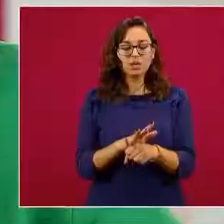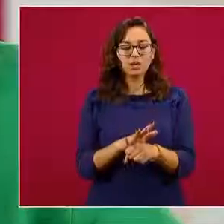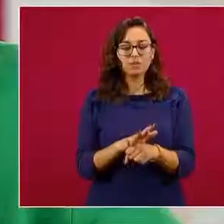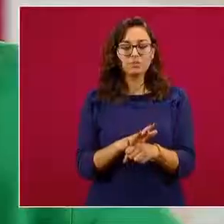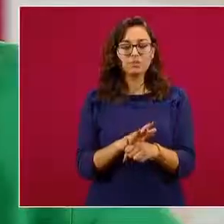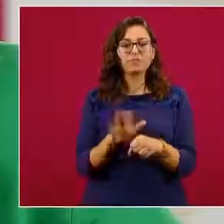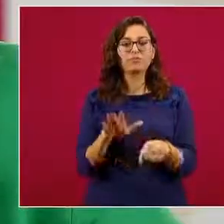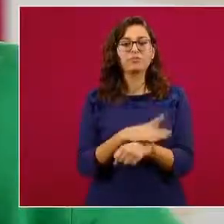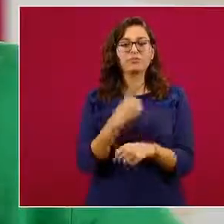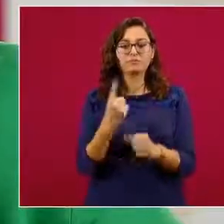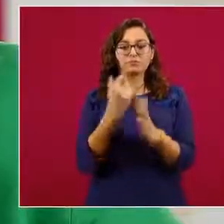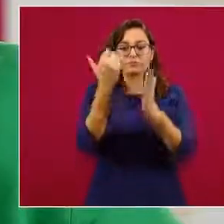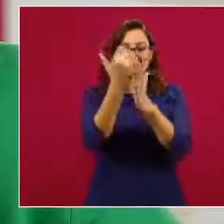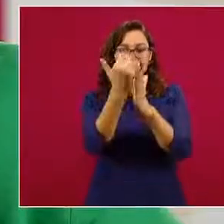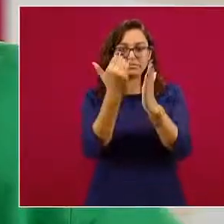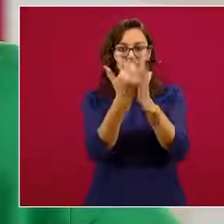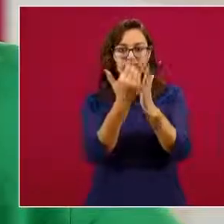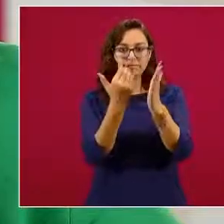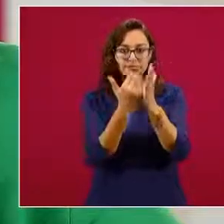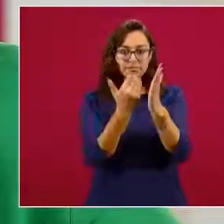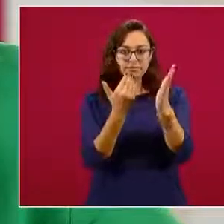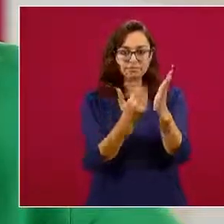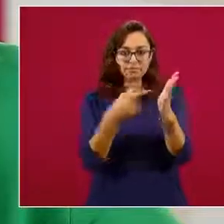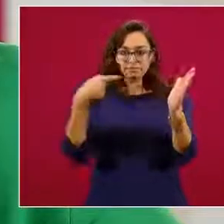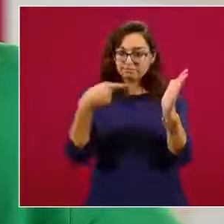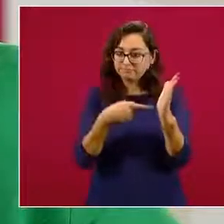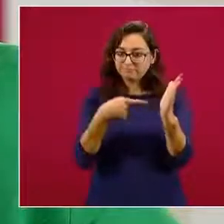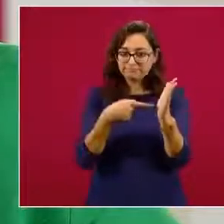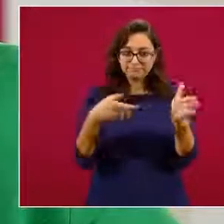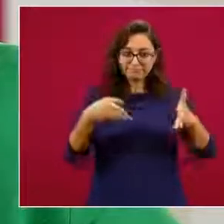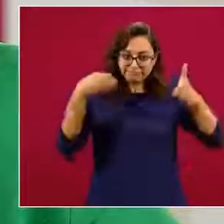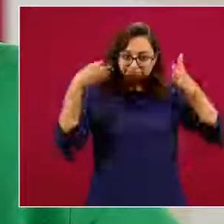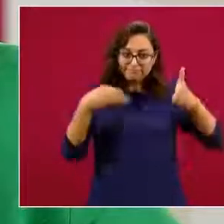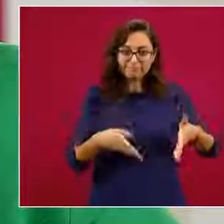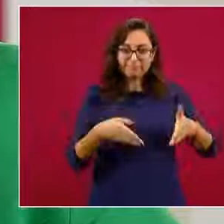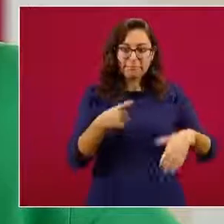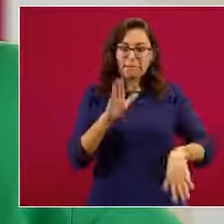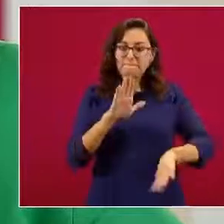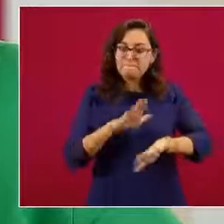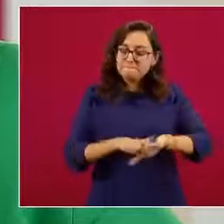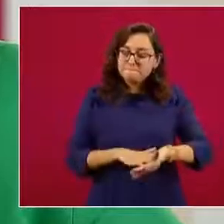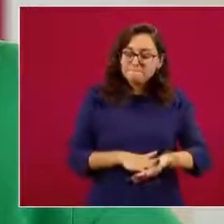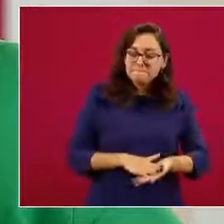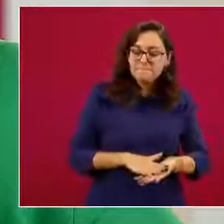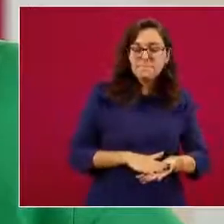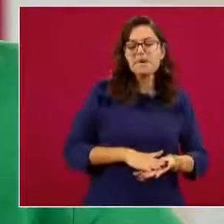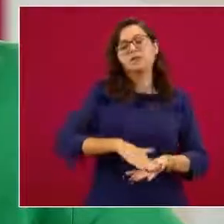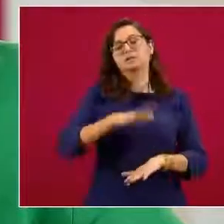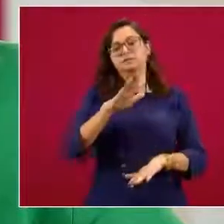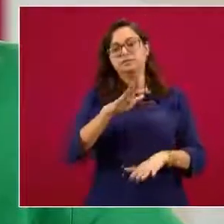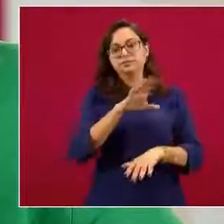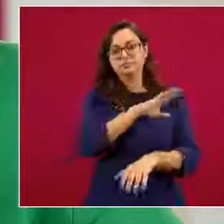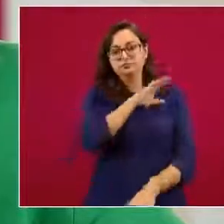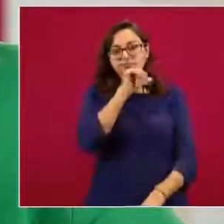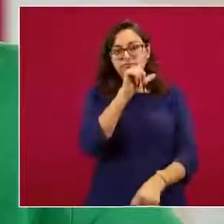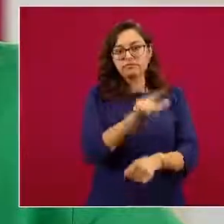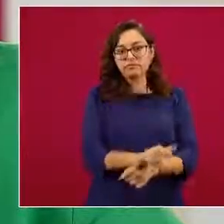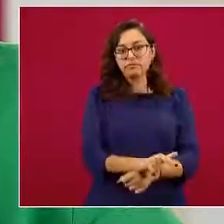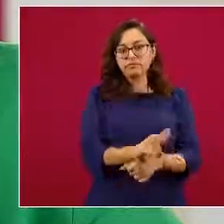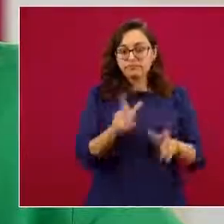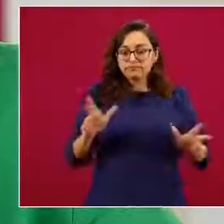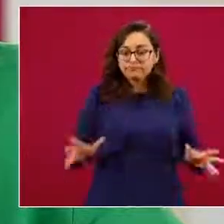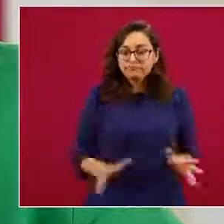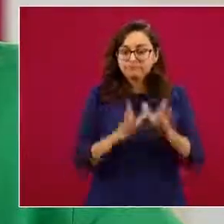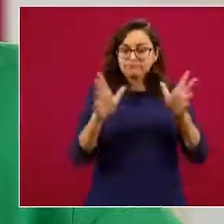hay capítulos donde se hace un énfasis especial y específico a promover acciones